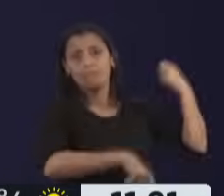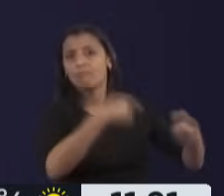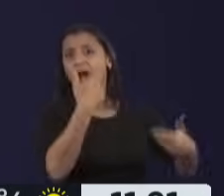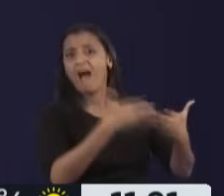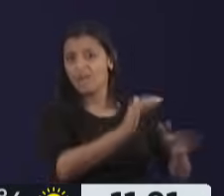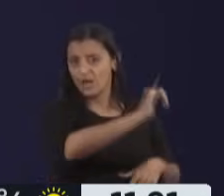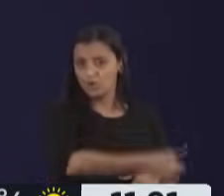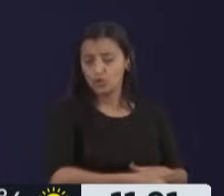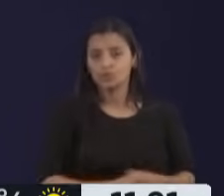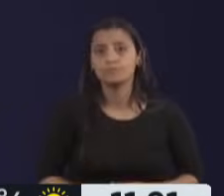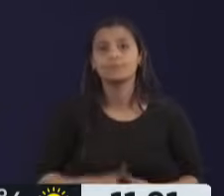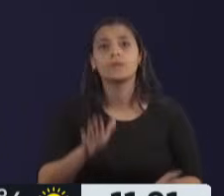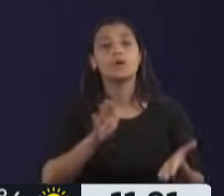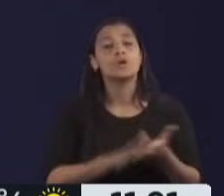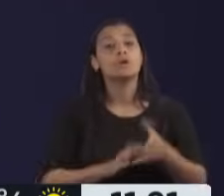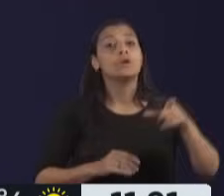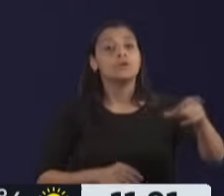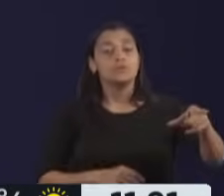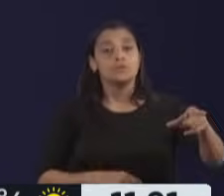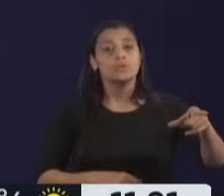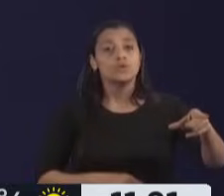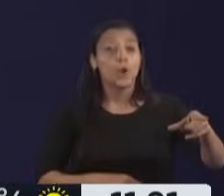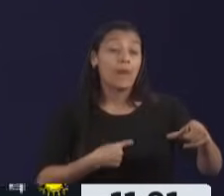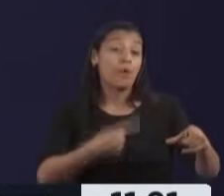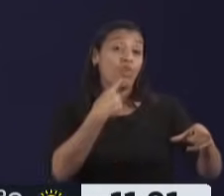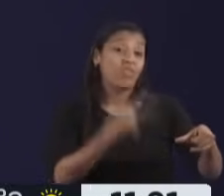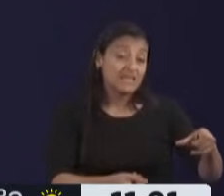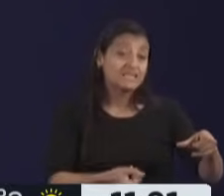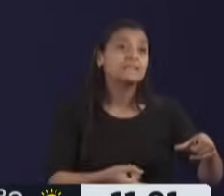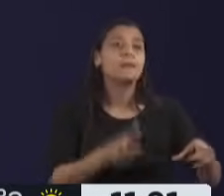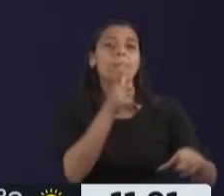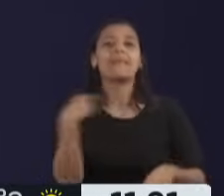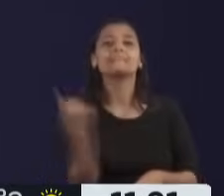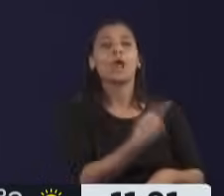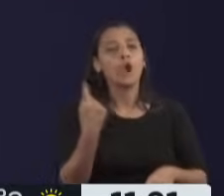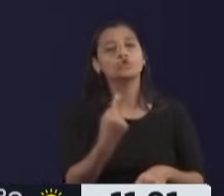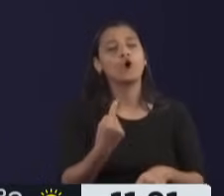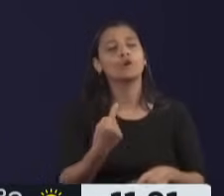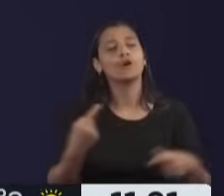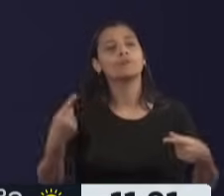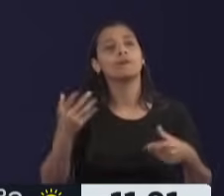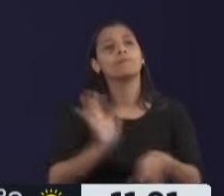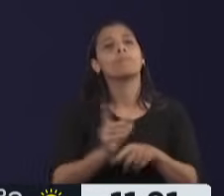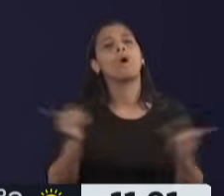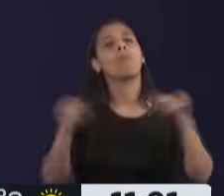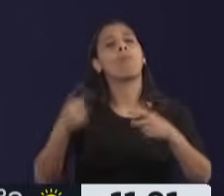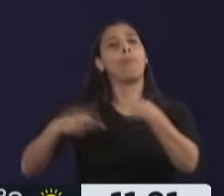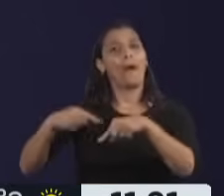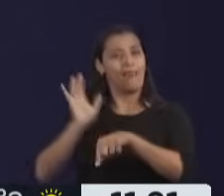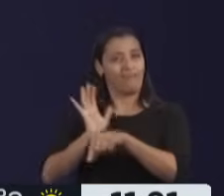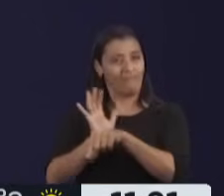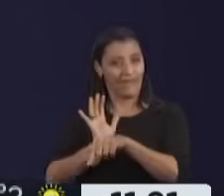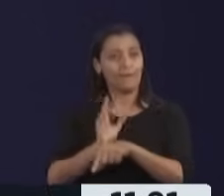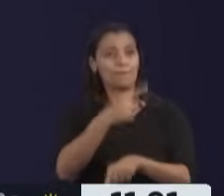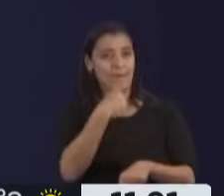Con respecto a lo que vos considerás una marcha atrás, o lo que pueda ser una marcha atrás en lo que